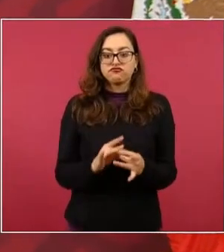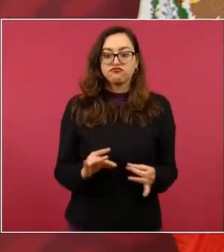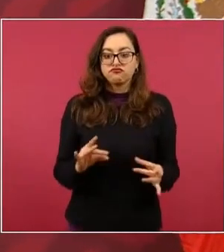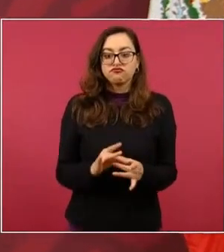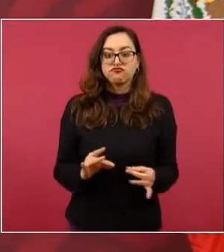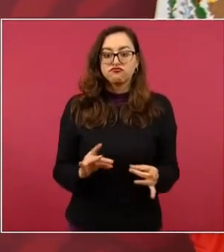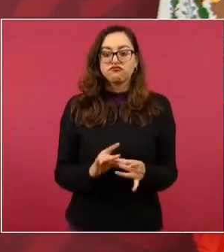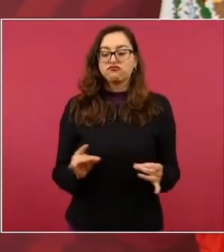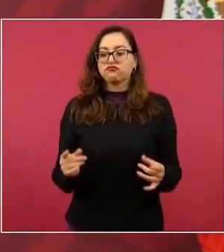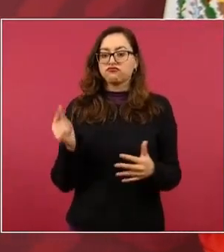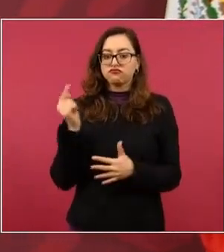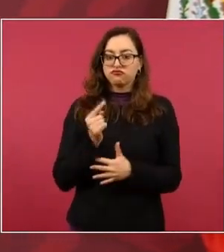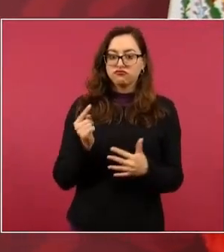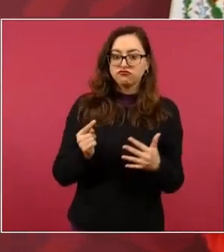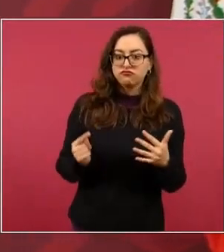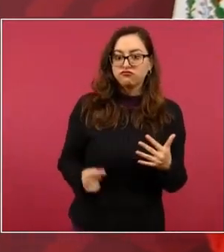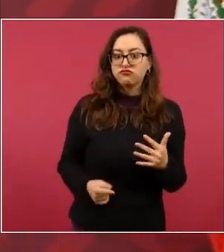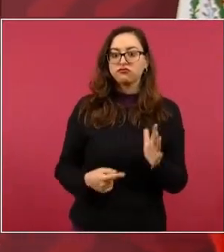Entonces,